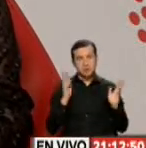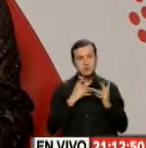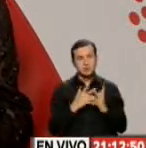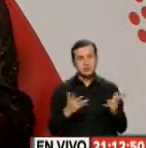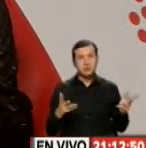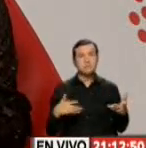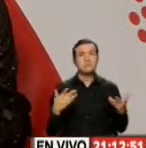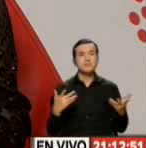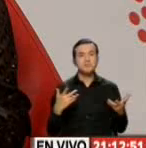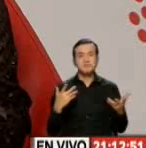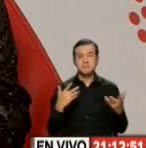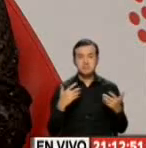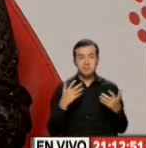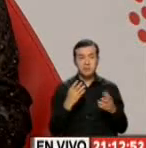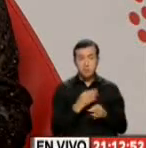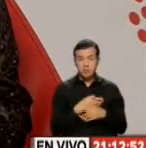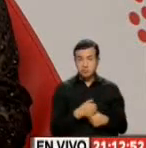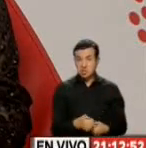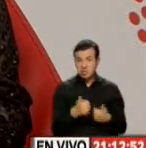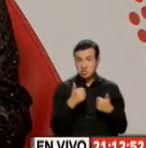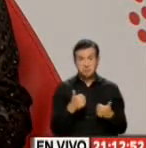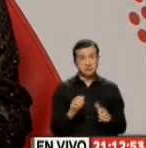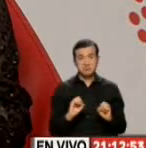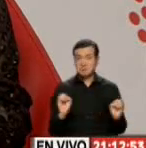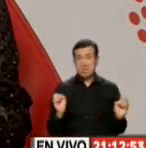es un mecanismo que no ha funcionado.